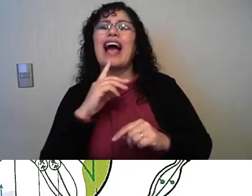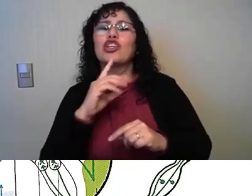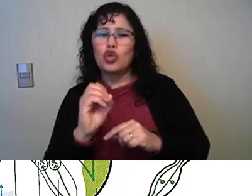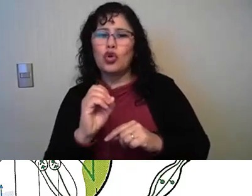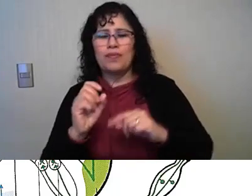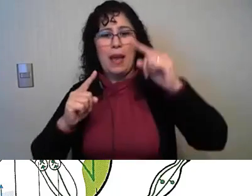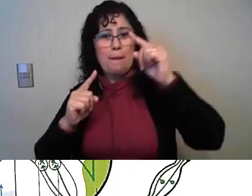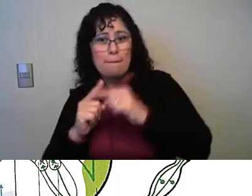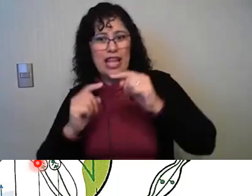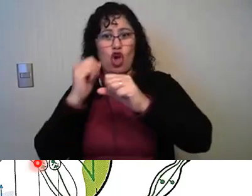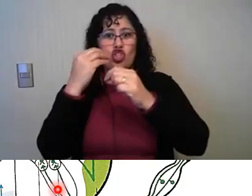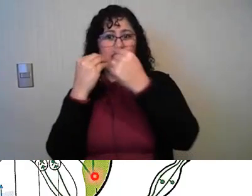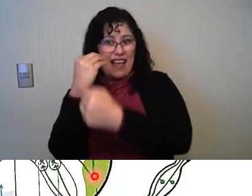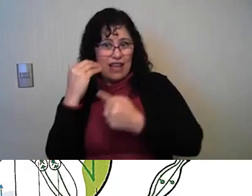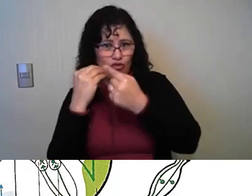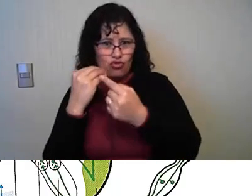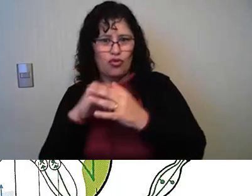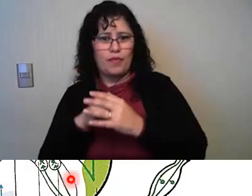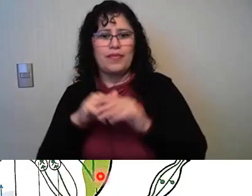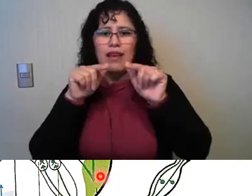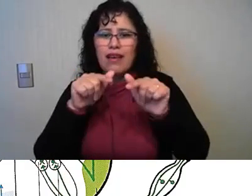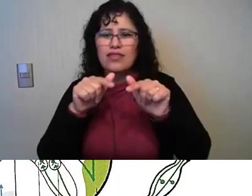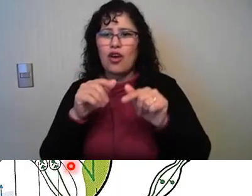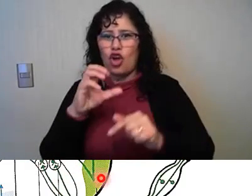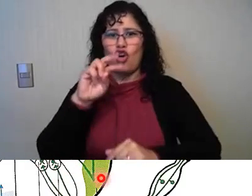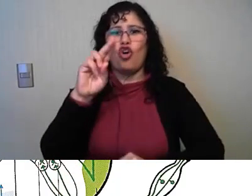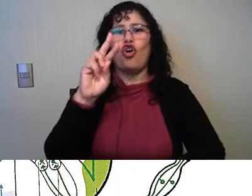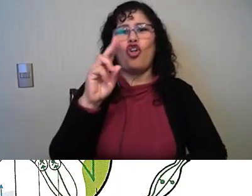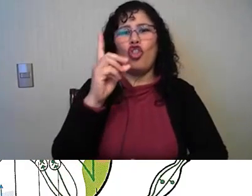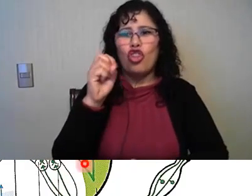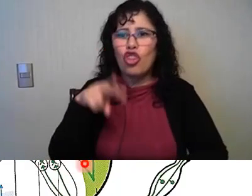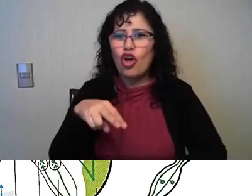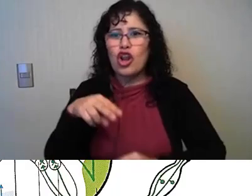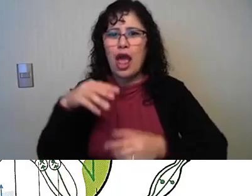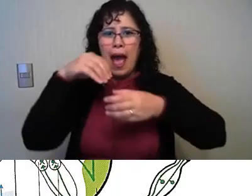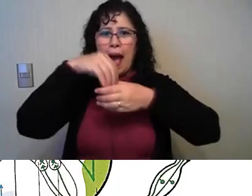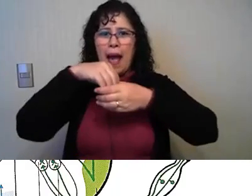considerando que estamos estudiando el cordón de la médula espinal del lado derecho.